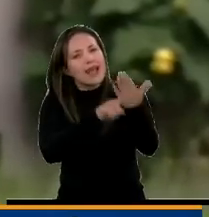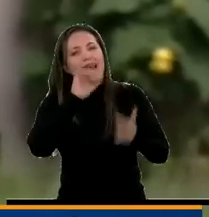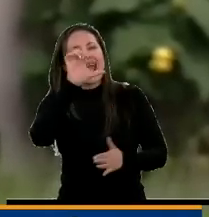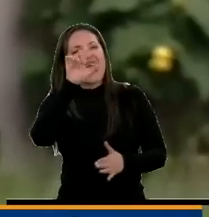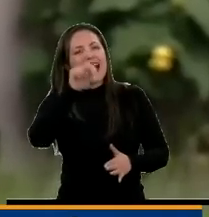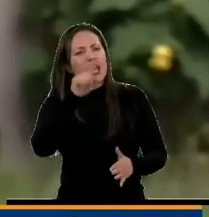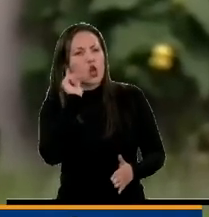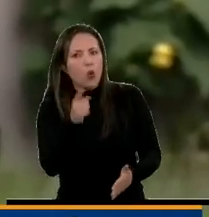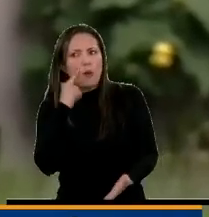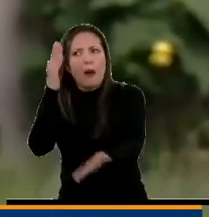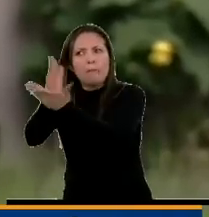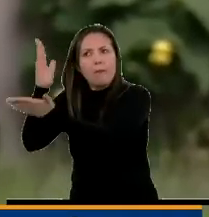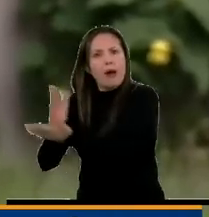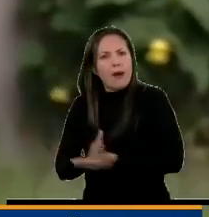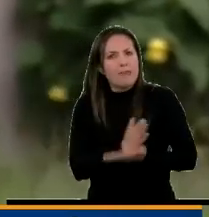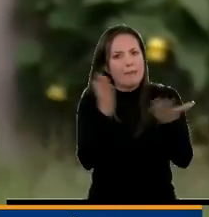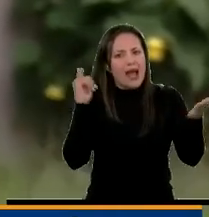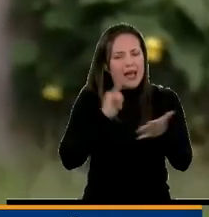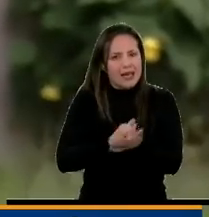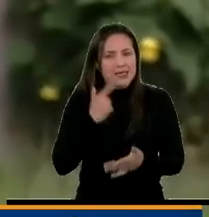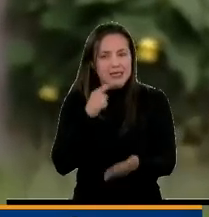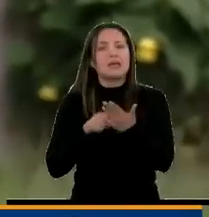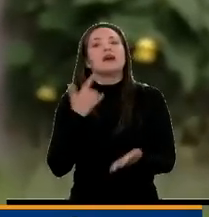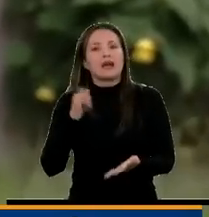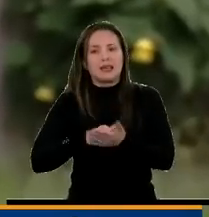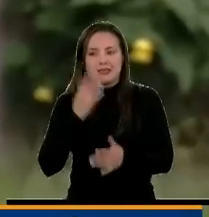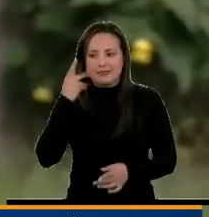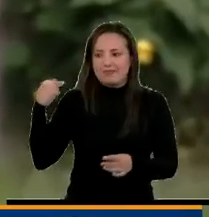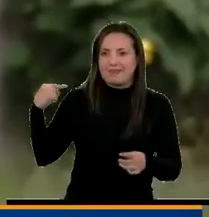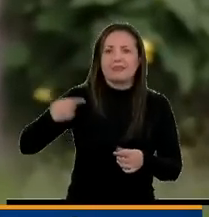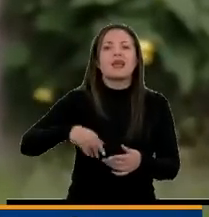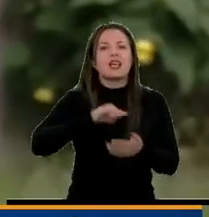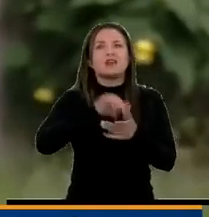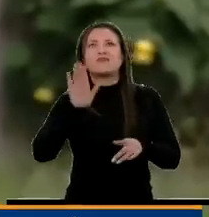de violencia que se han generado en las últimas horas y en los últimos días en varias zonas del país.